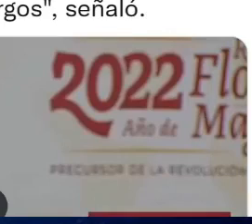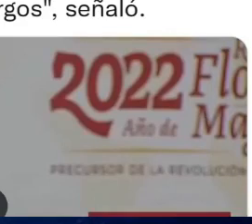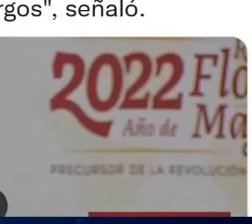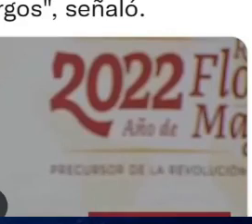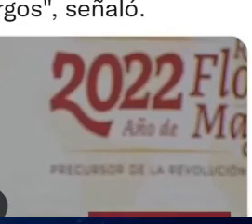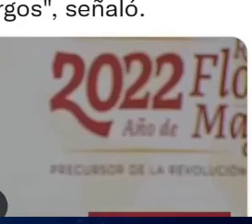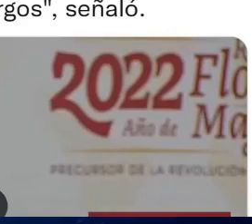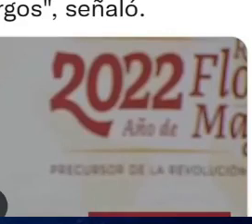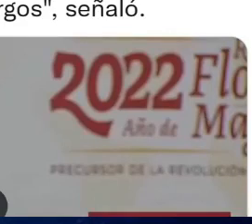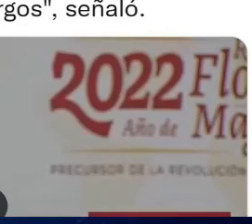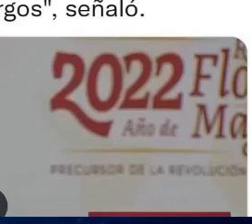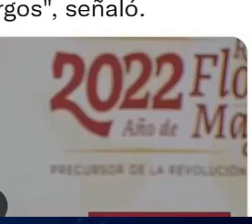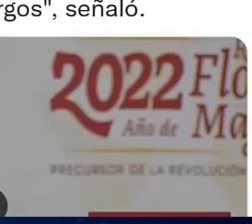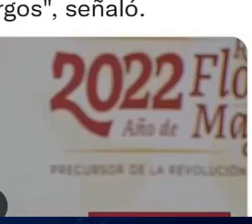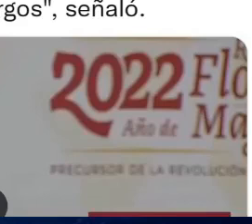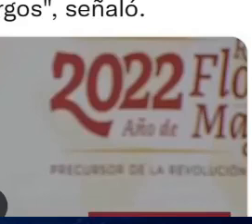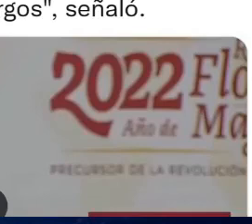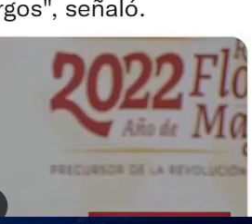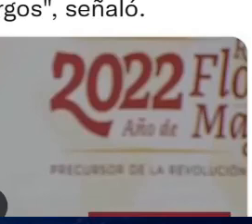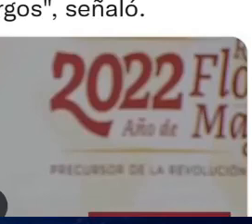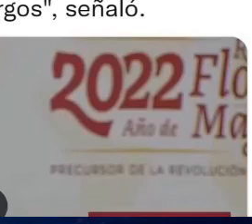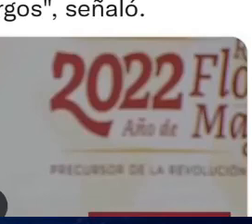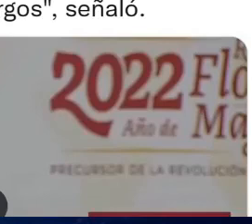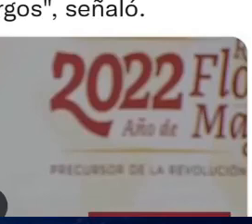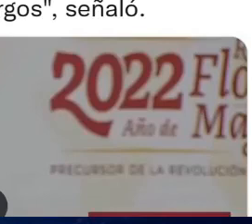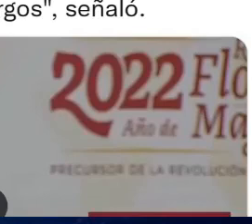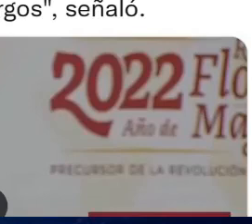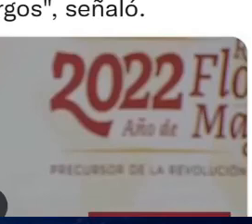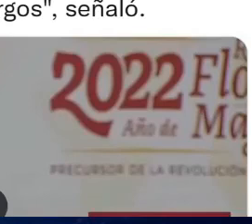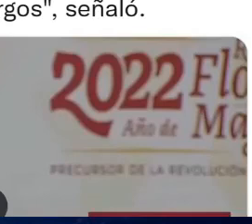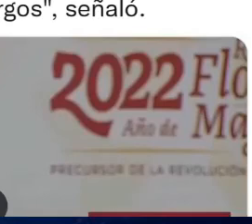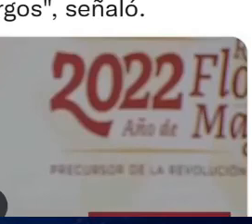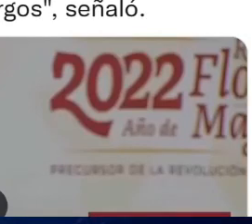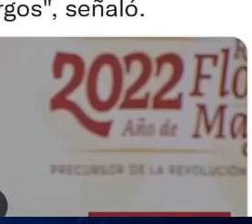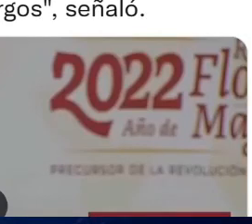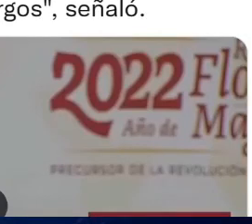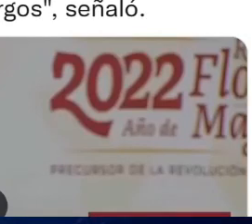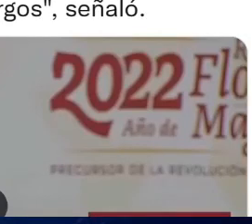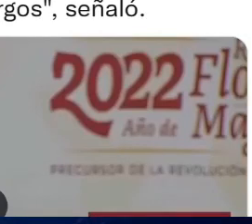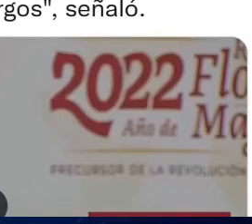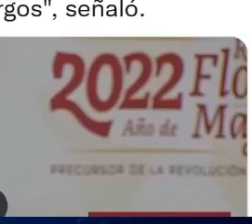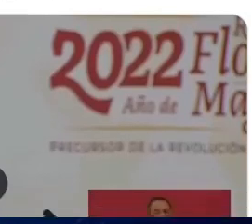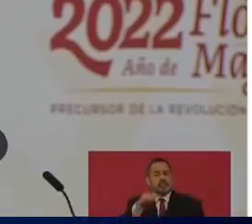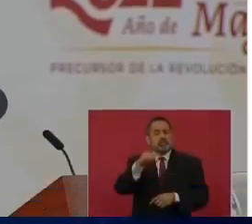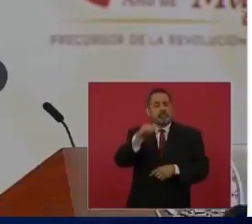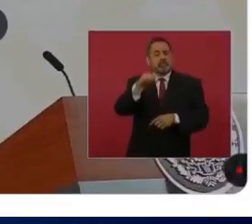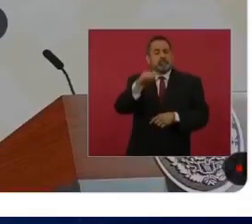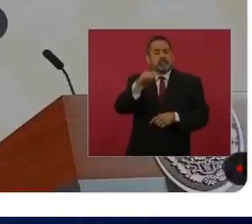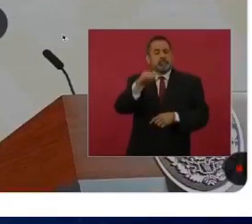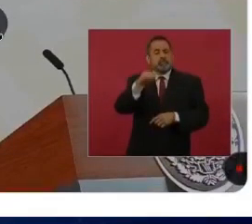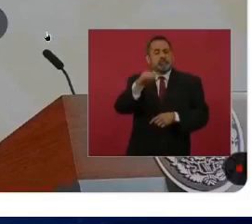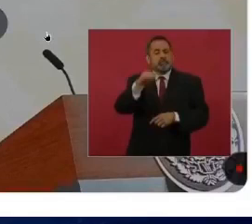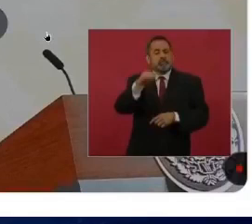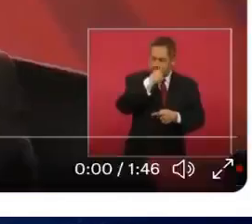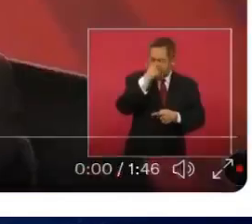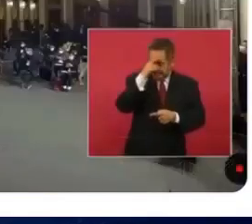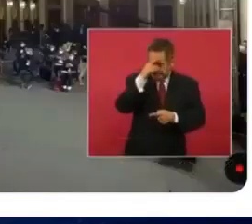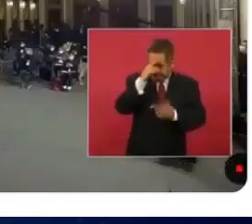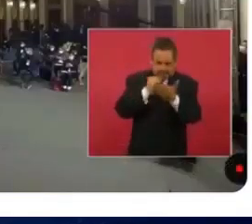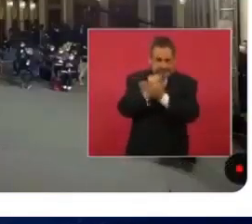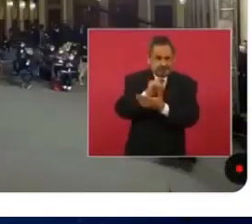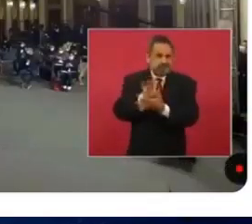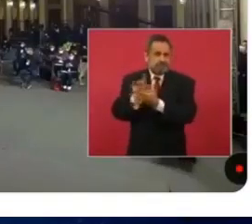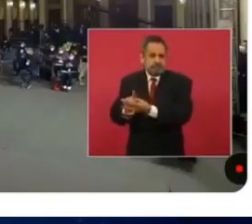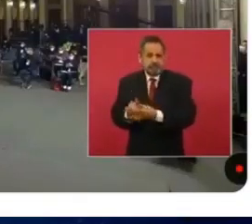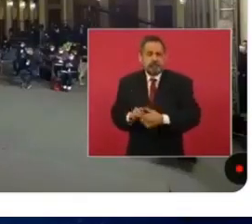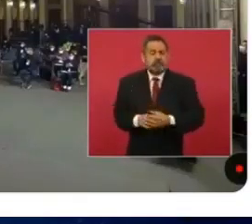ahí es donde se desconoce el presidente lópez obrador y si les parece vamos a escuchar parte de lo que dijo cubierta en